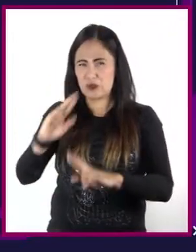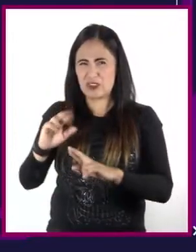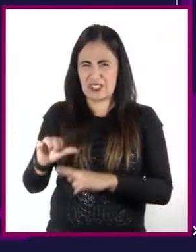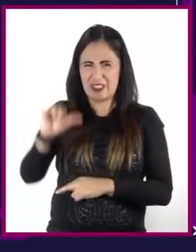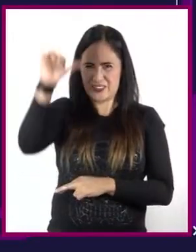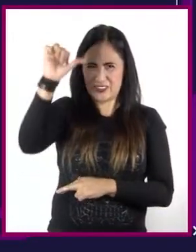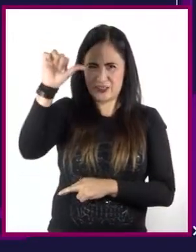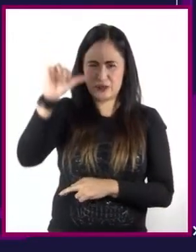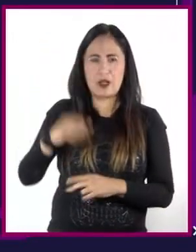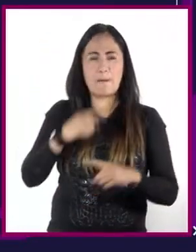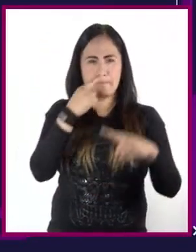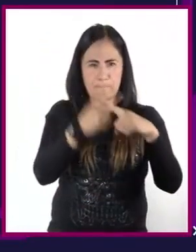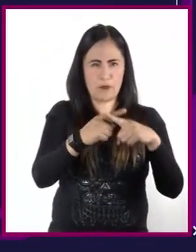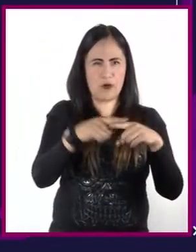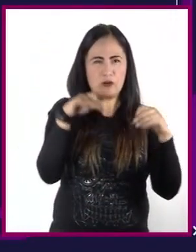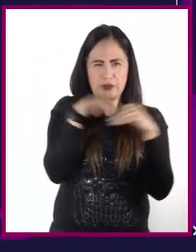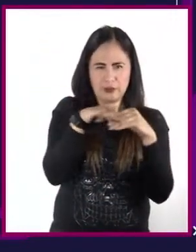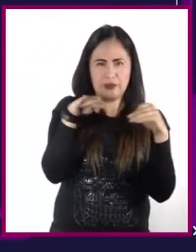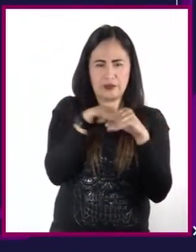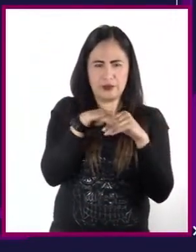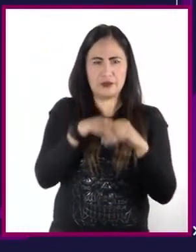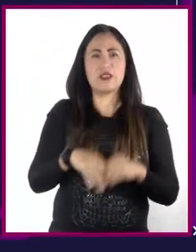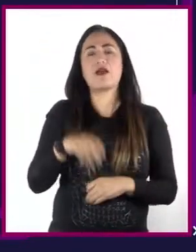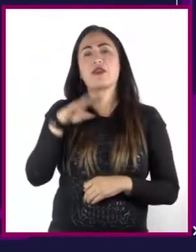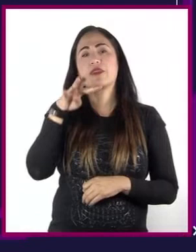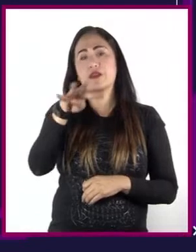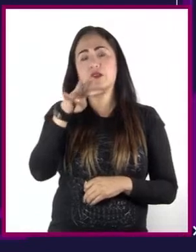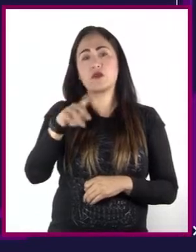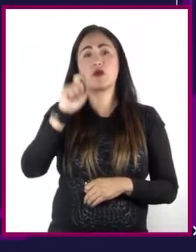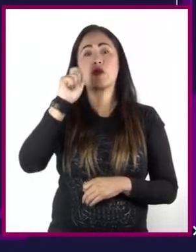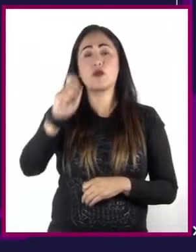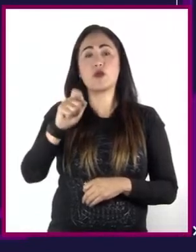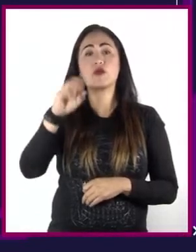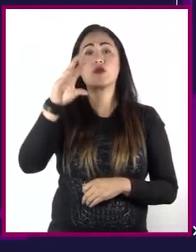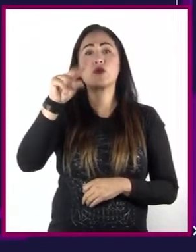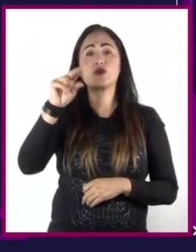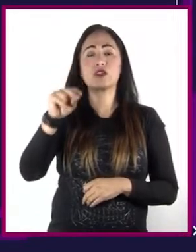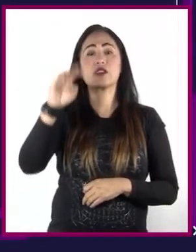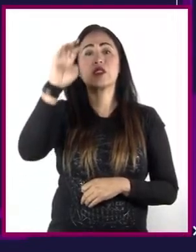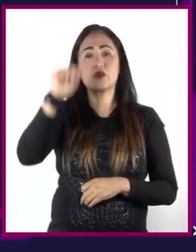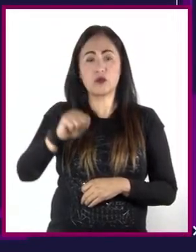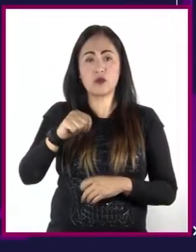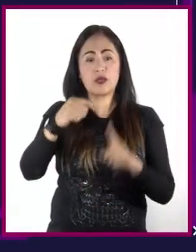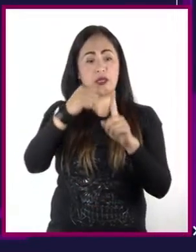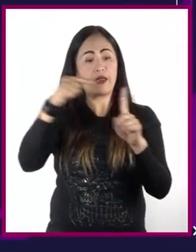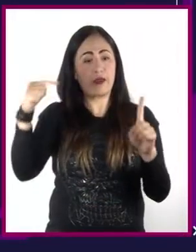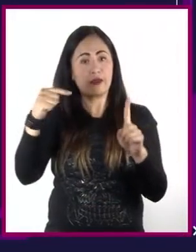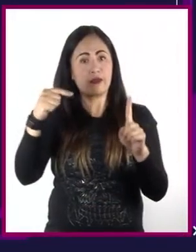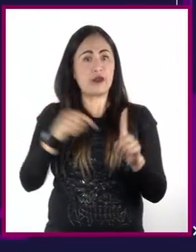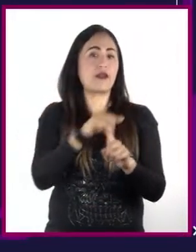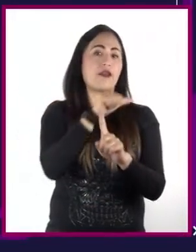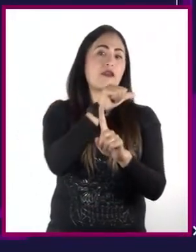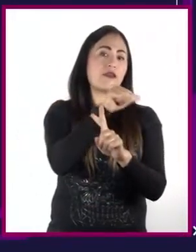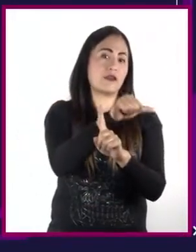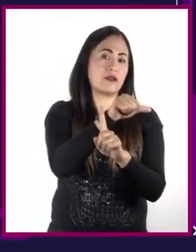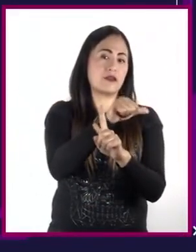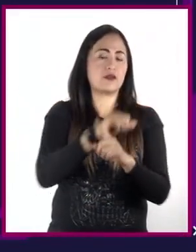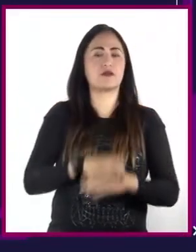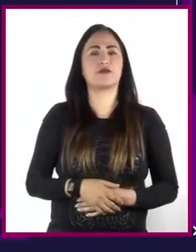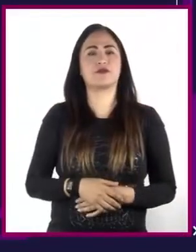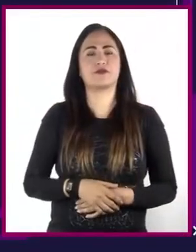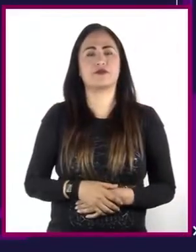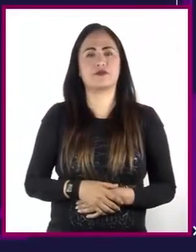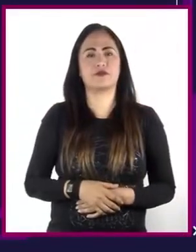estaturas por la frecuencia, es decir, 19.89 entre el número de datos, que es 16.